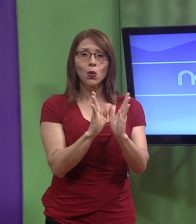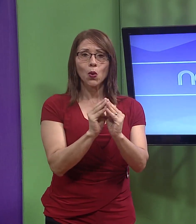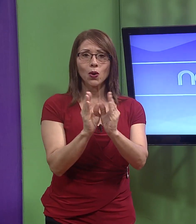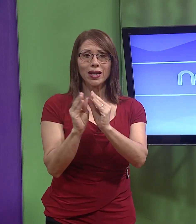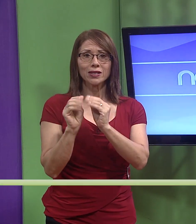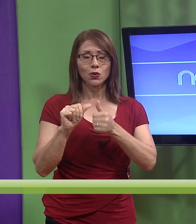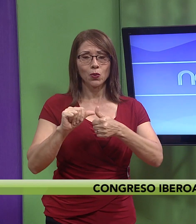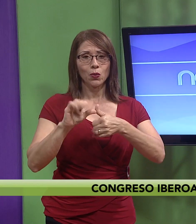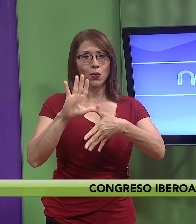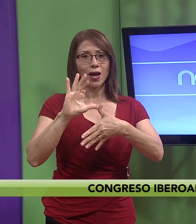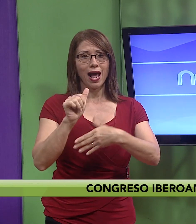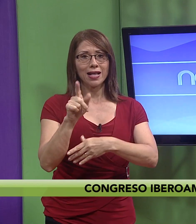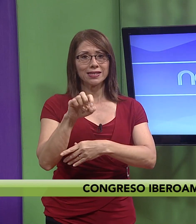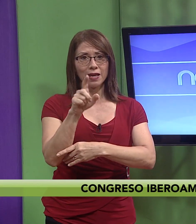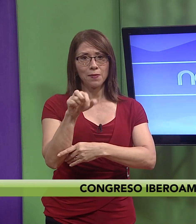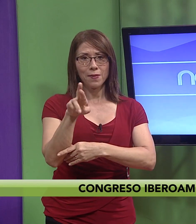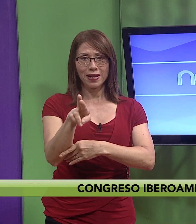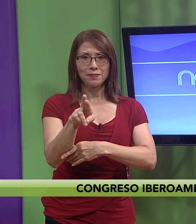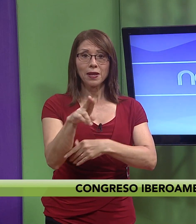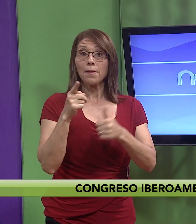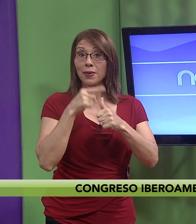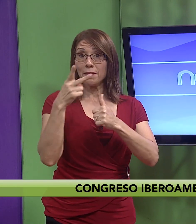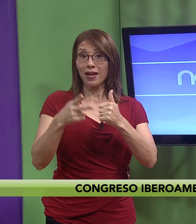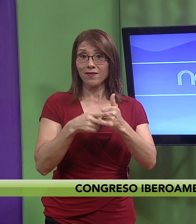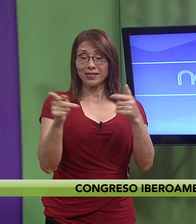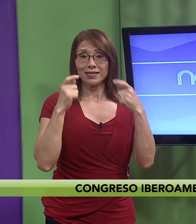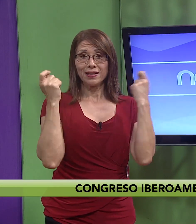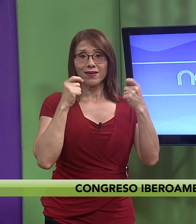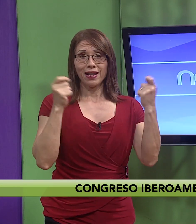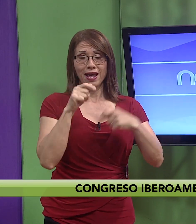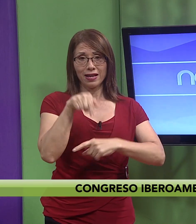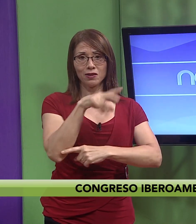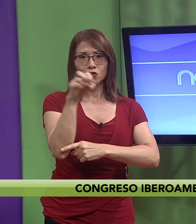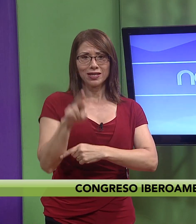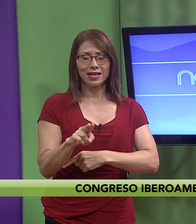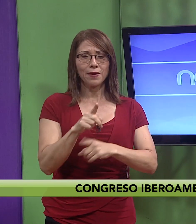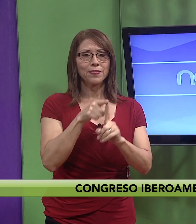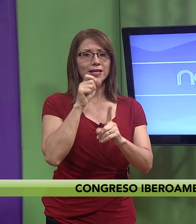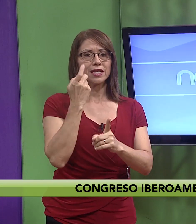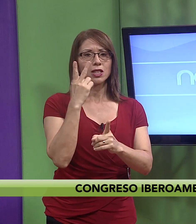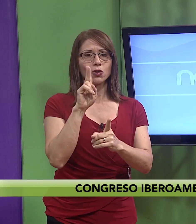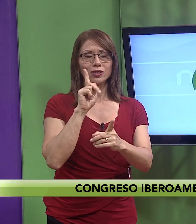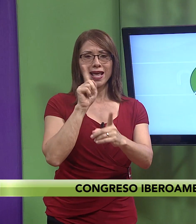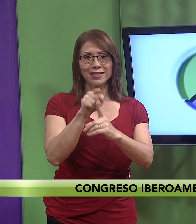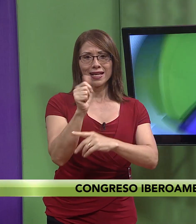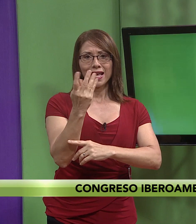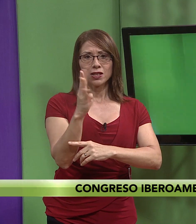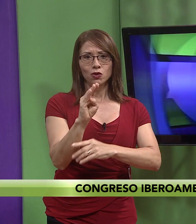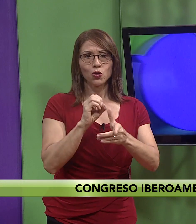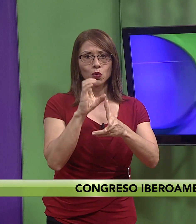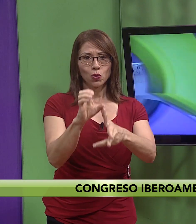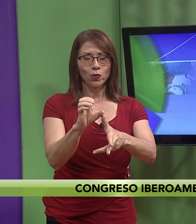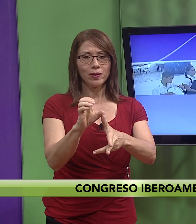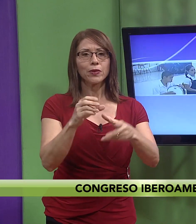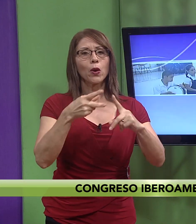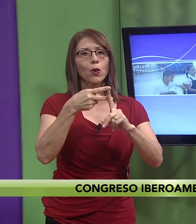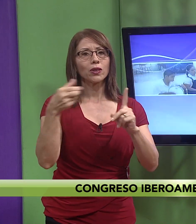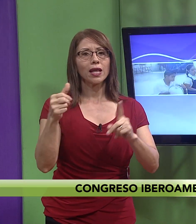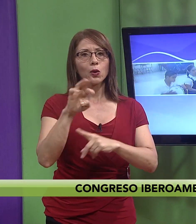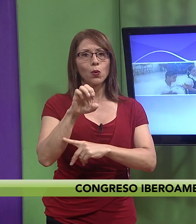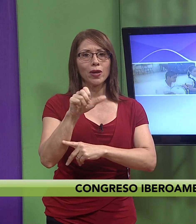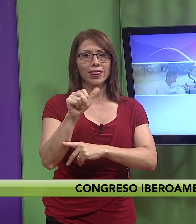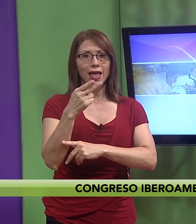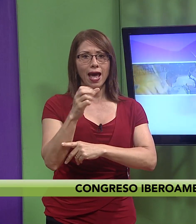Iberoamericano De Alzheimer Se celebrará Por primera vez En nuestro país Del 12 al 14 de octubre En el Hotel Winham En San José